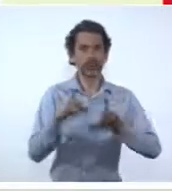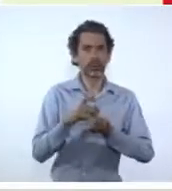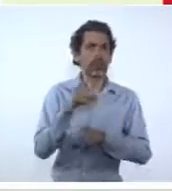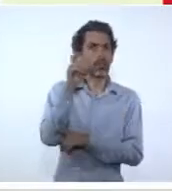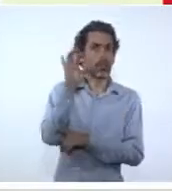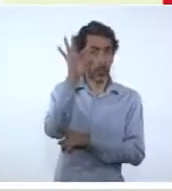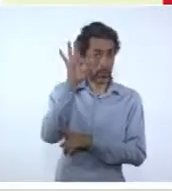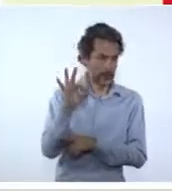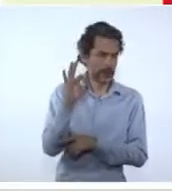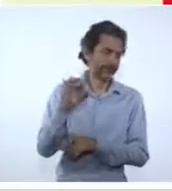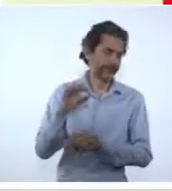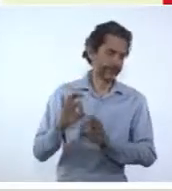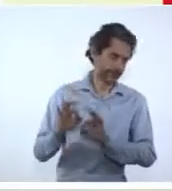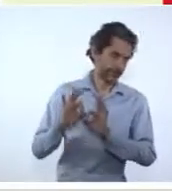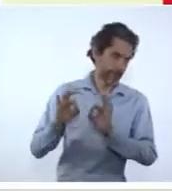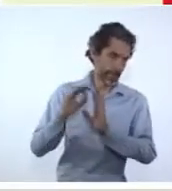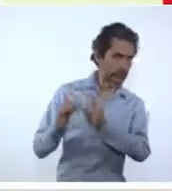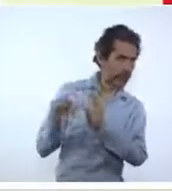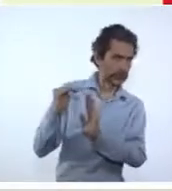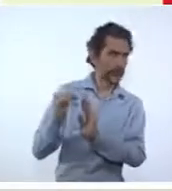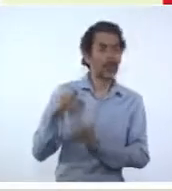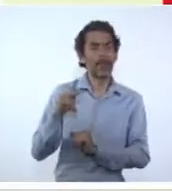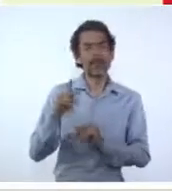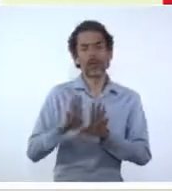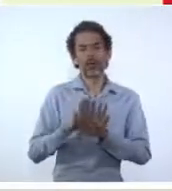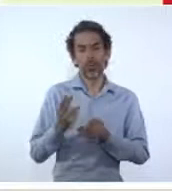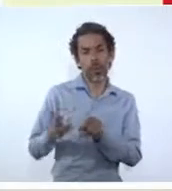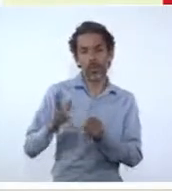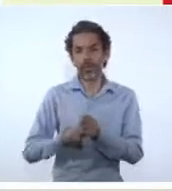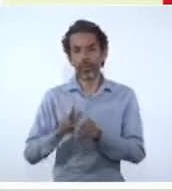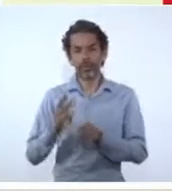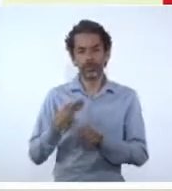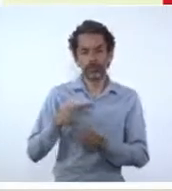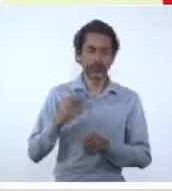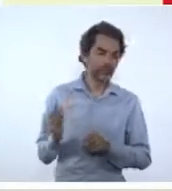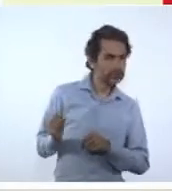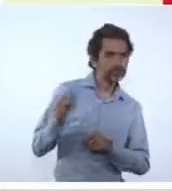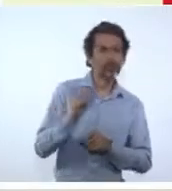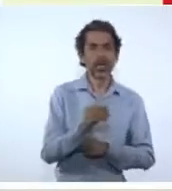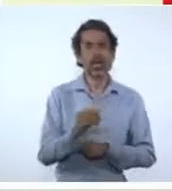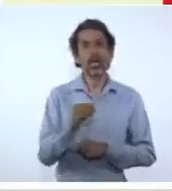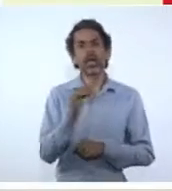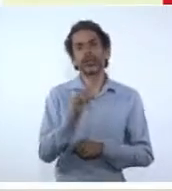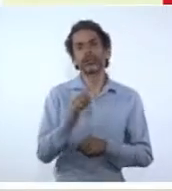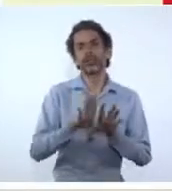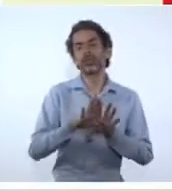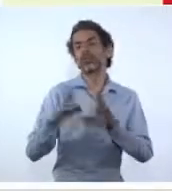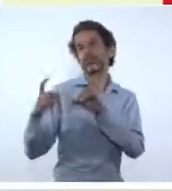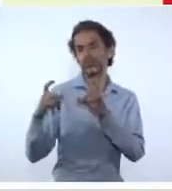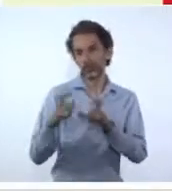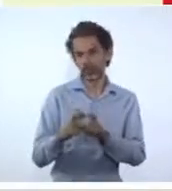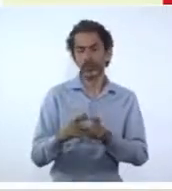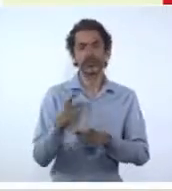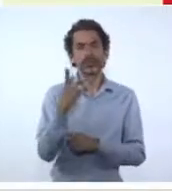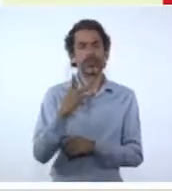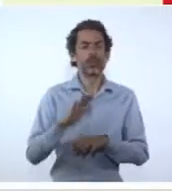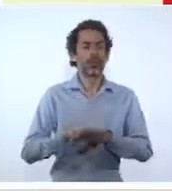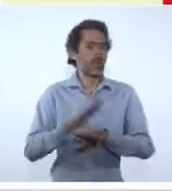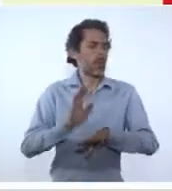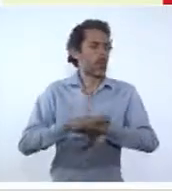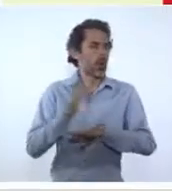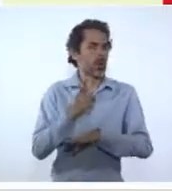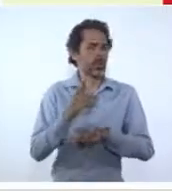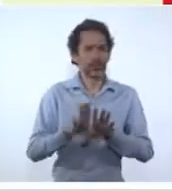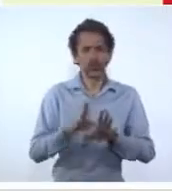muy importante, pero lo importante, igual que la hospitalización, es que sigue reduciéndose, y esto está asociado